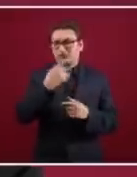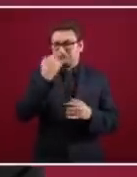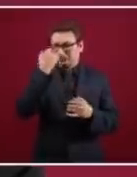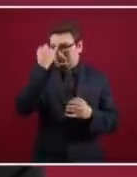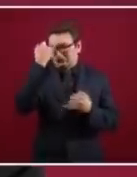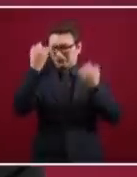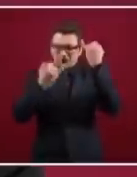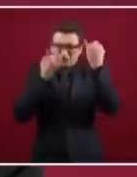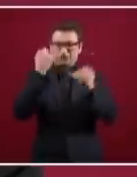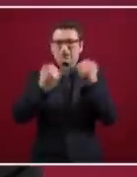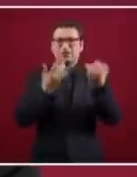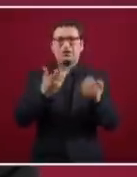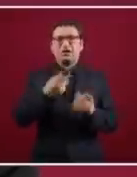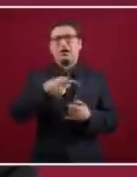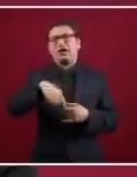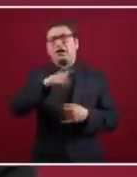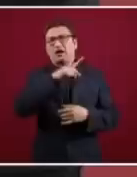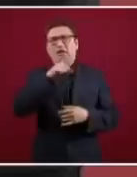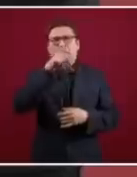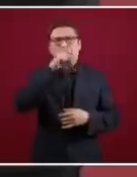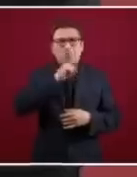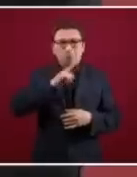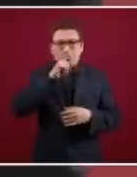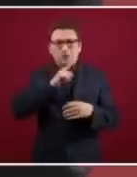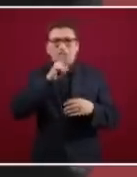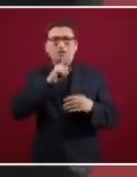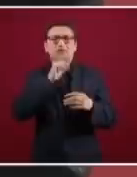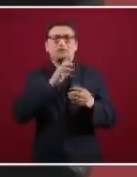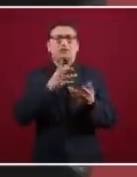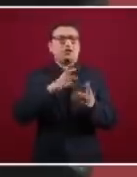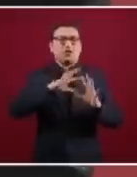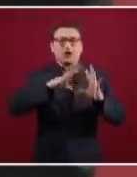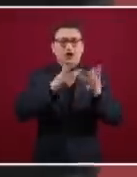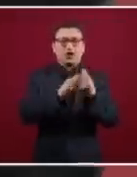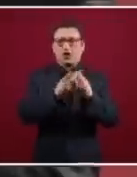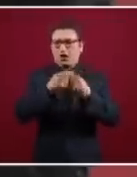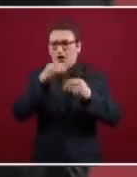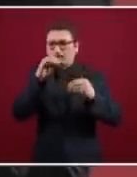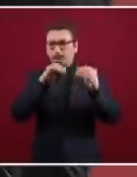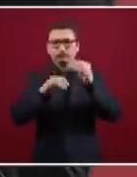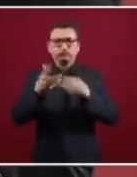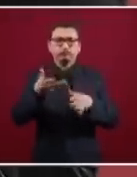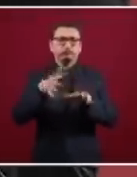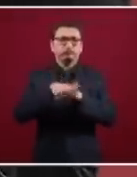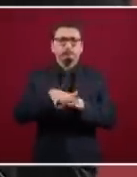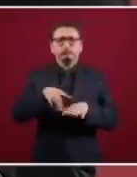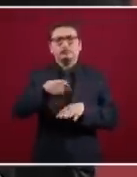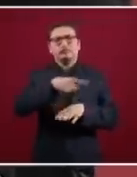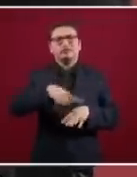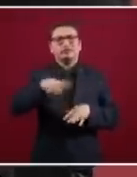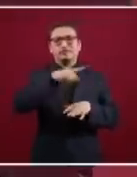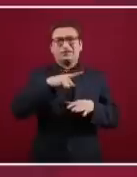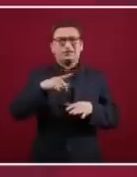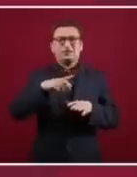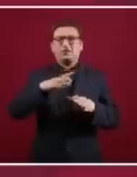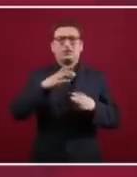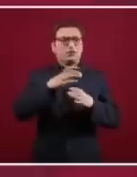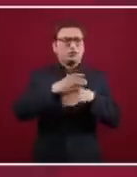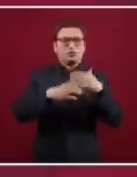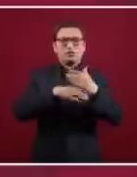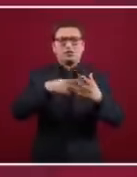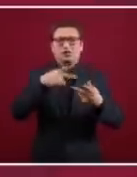de mentiras zona retacería de sofismas